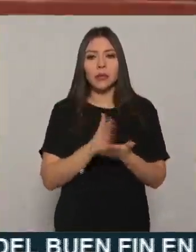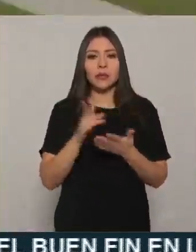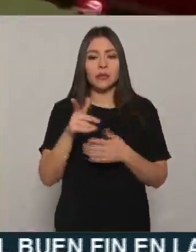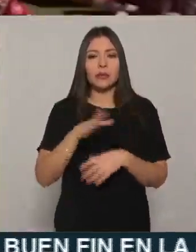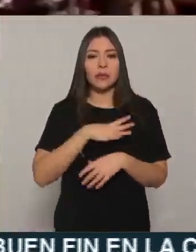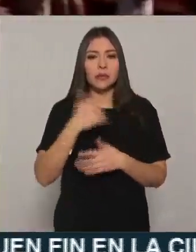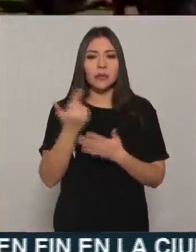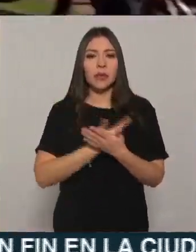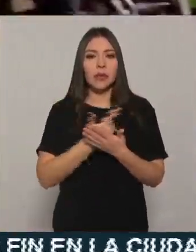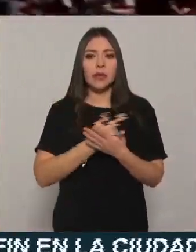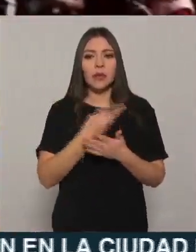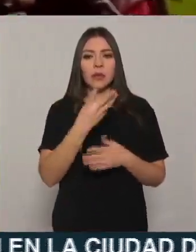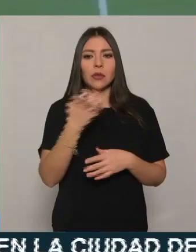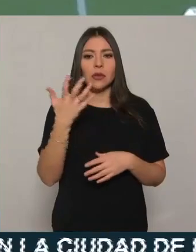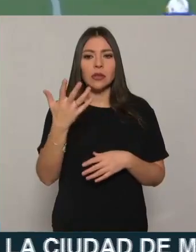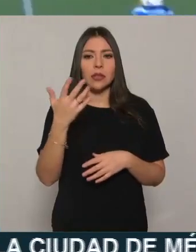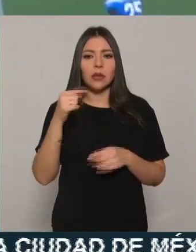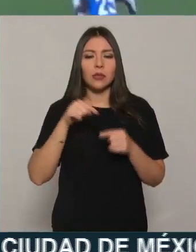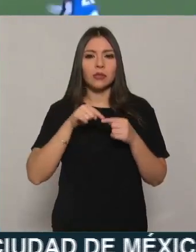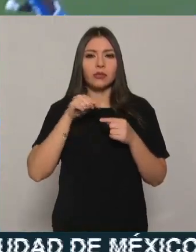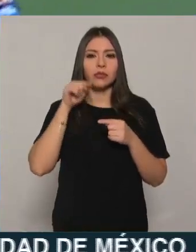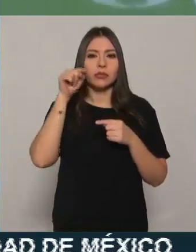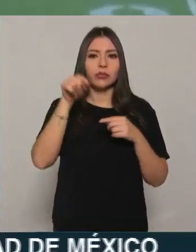405 yardas por partido.